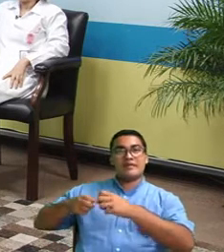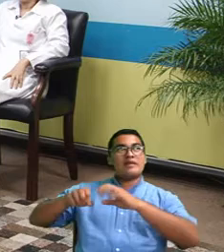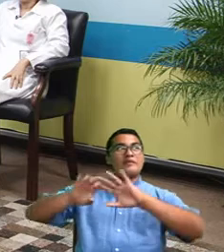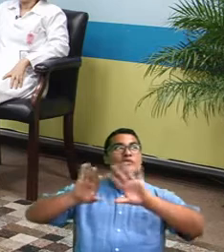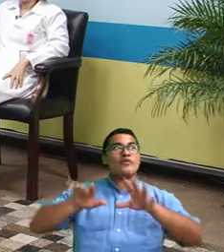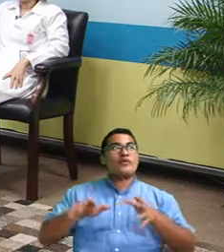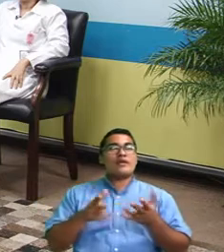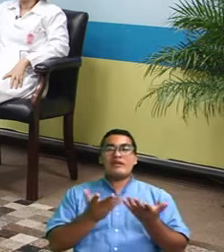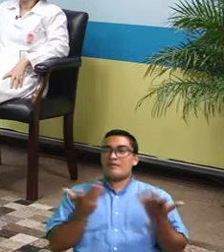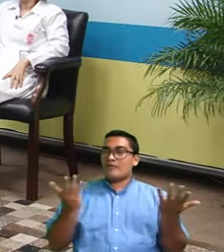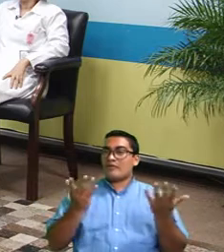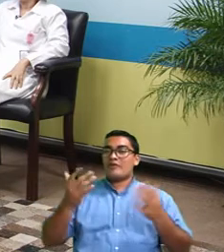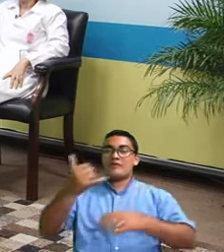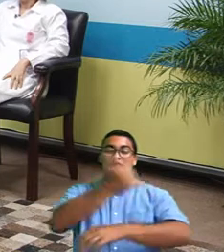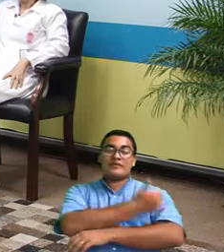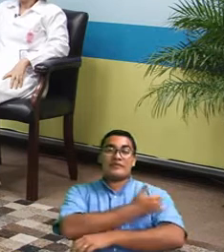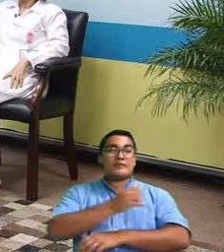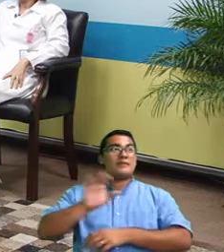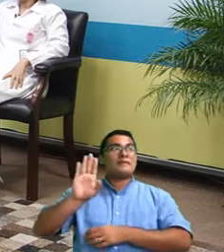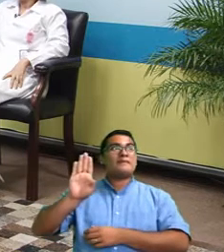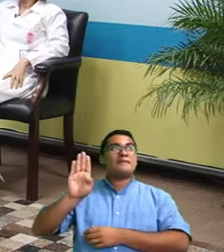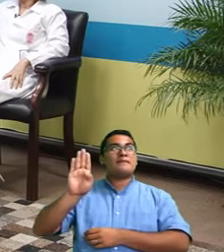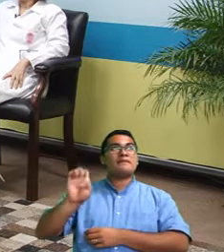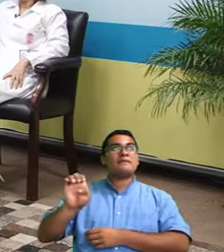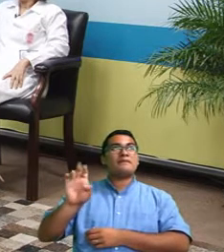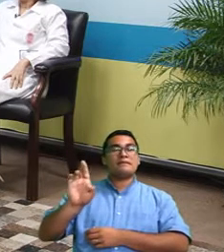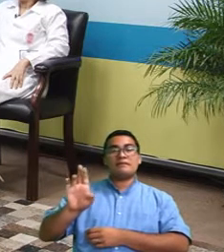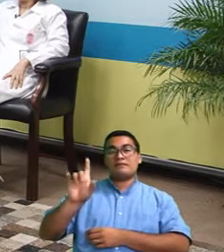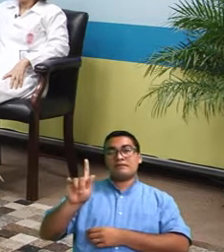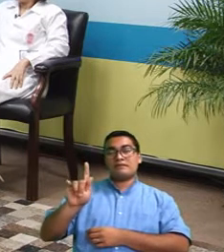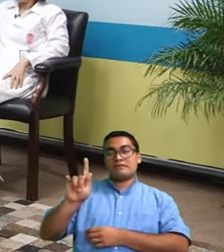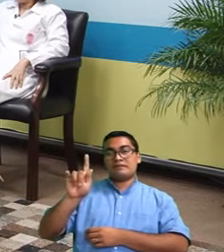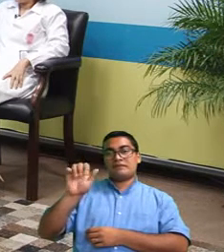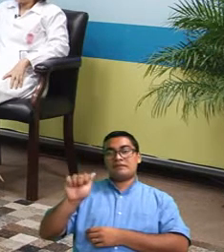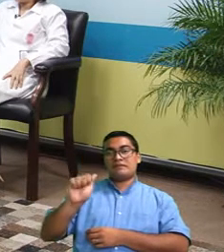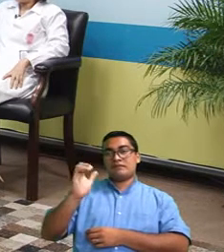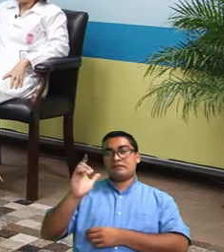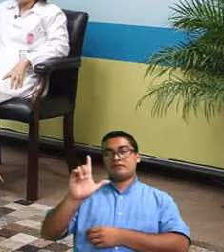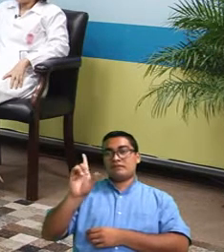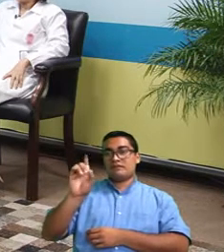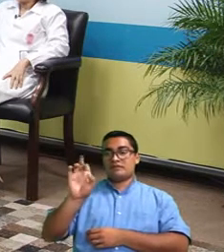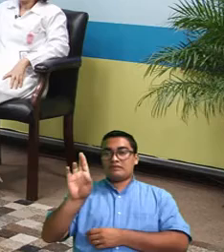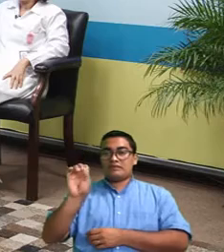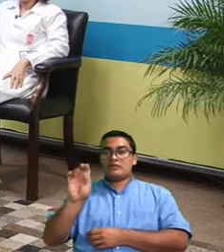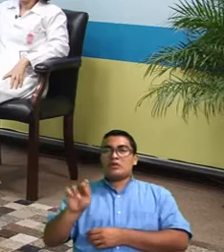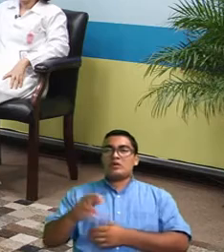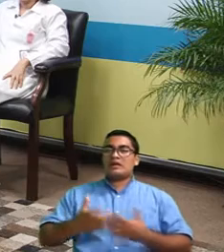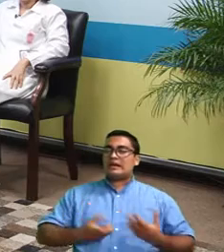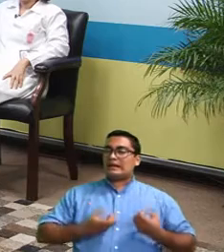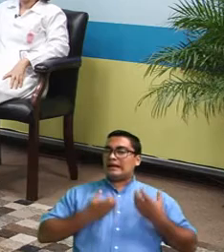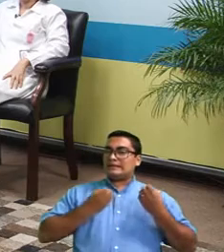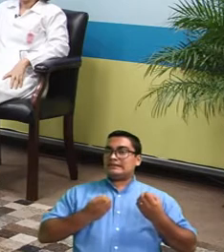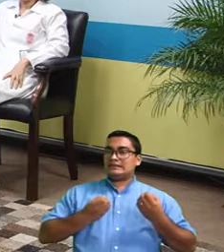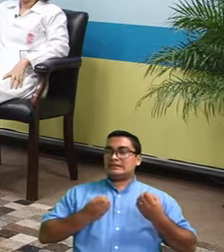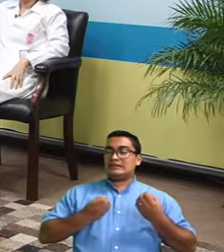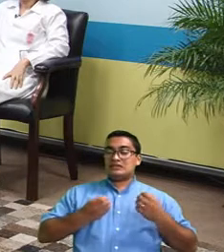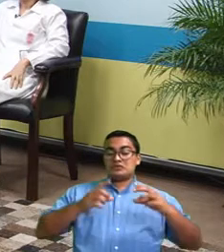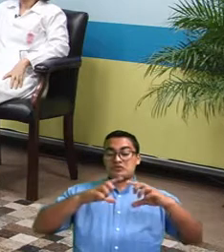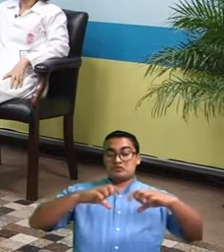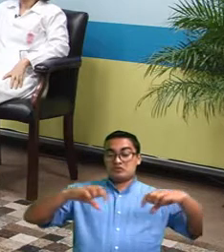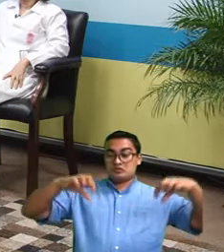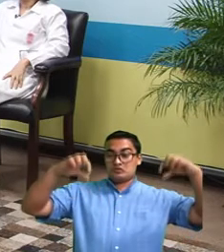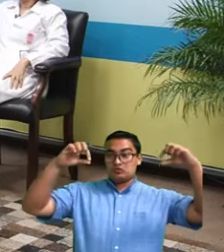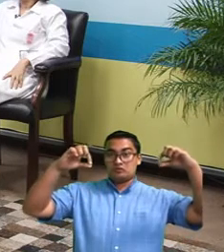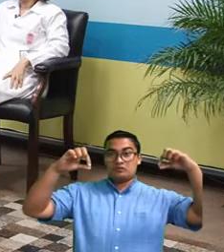en el Hospital Berta Calderón. Principalmente son cáncer cervicuterino y cáncer de mama. ¿Ya? Ahorita estamos